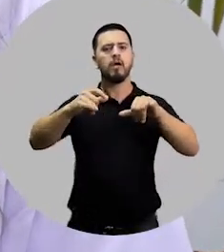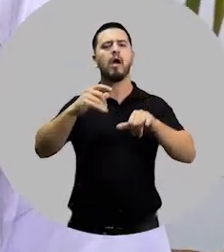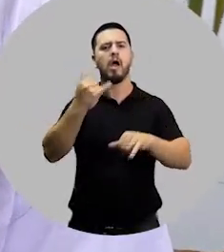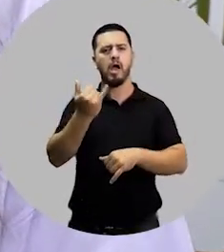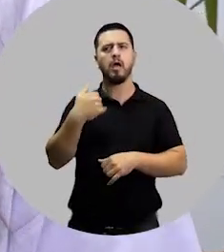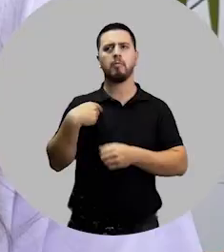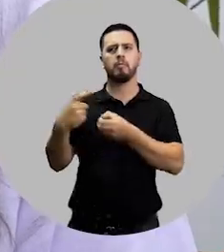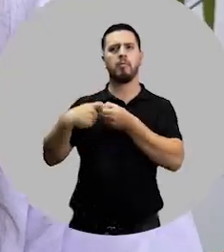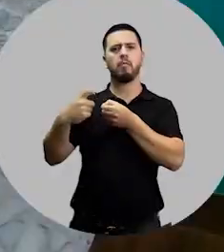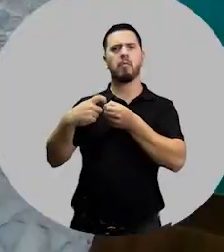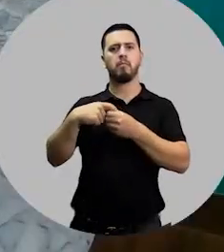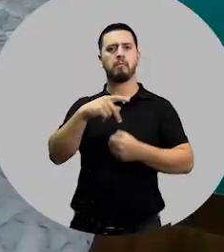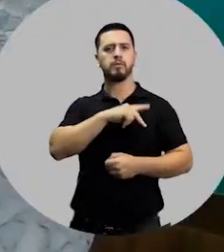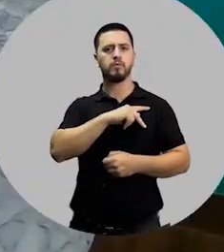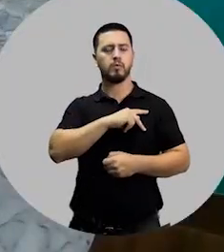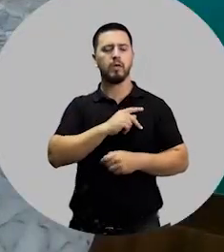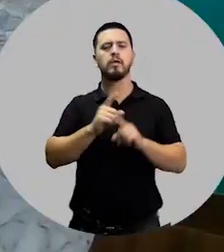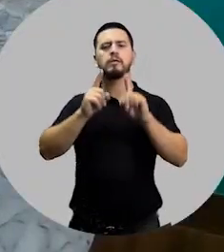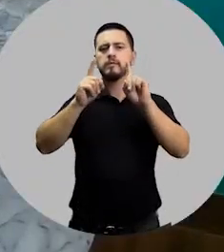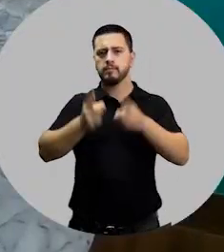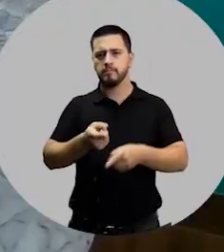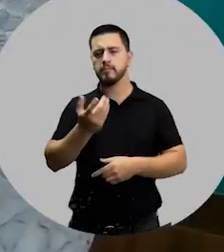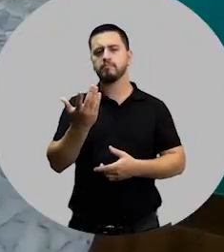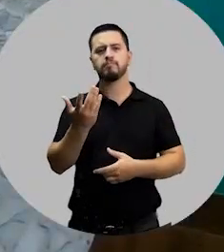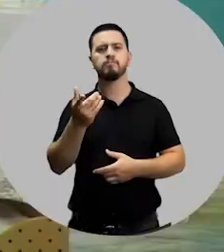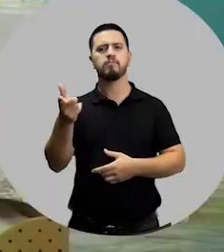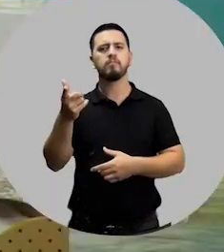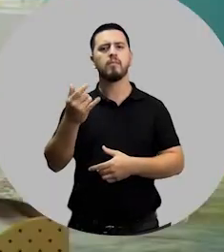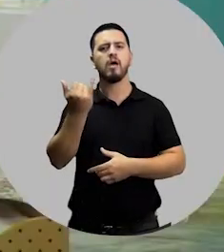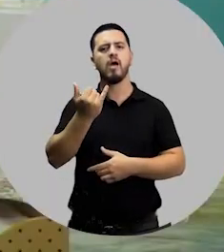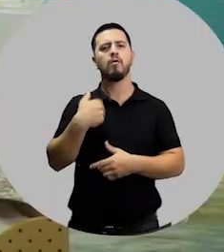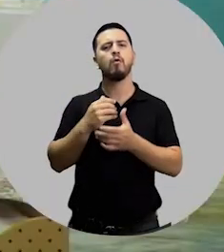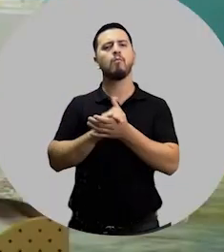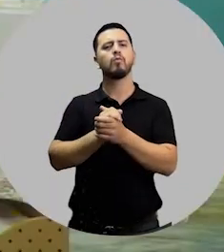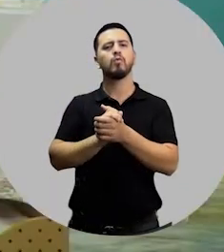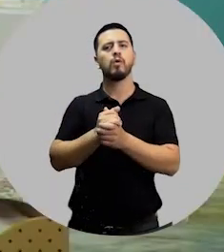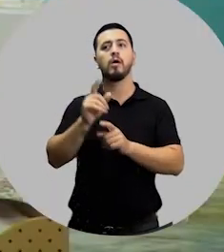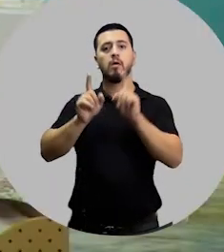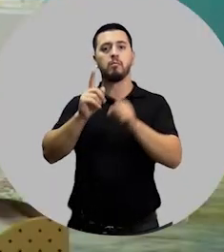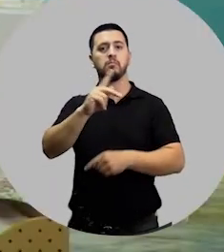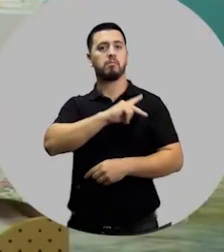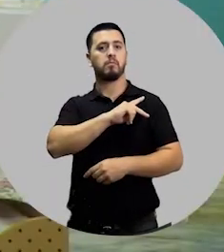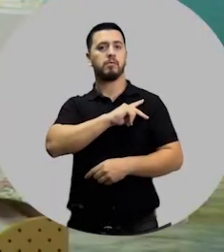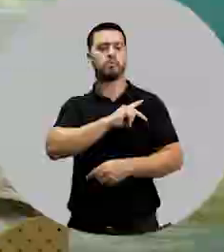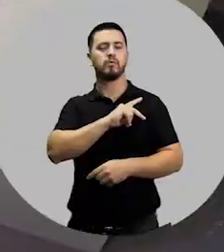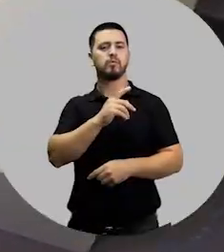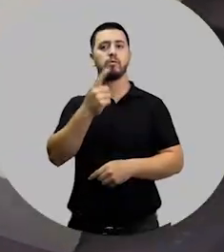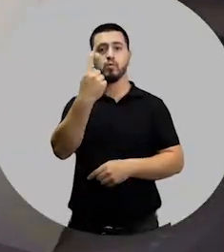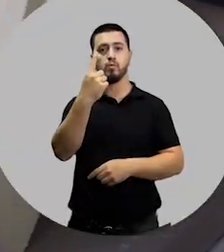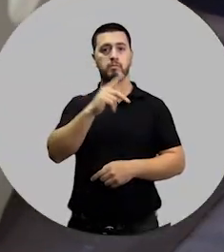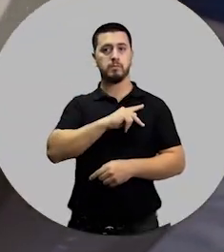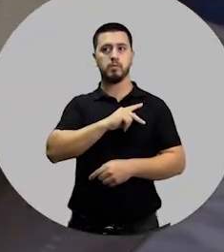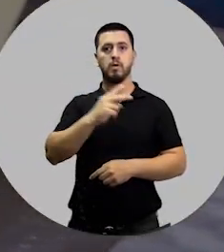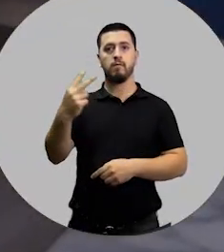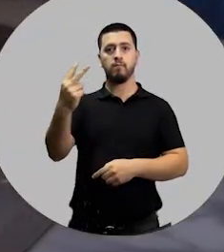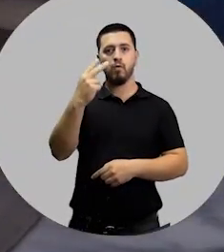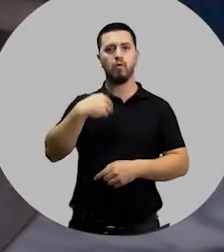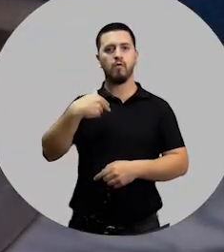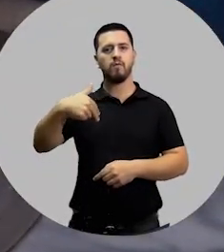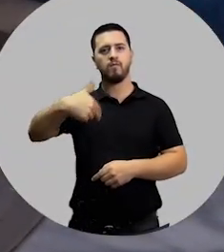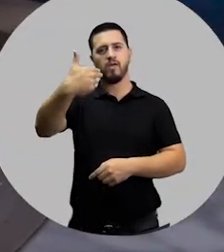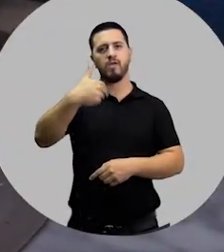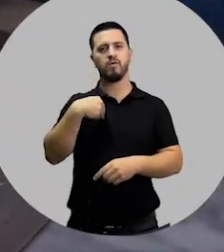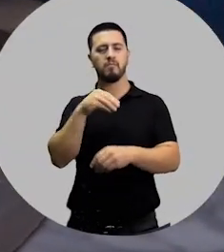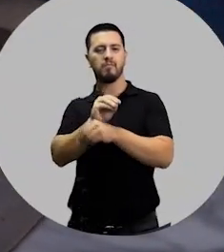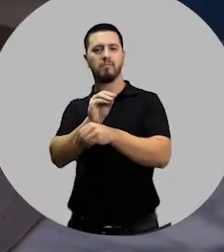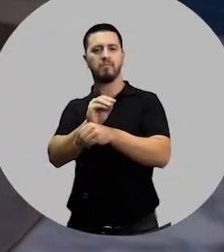seguir la página. También esto me dio la oportunidad de que algunas personas, una de mis clientas, vio los videos donde